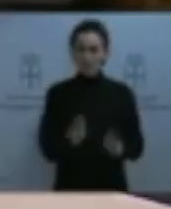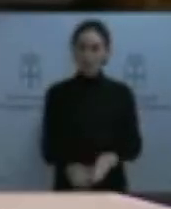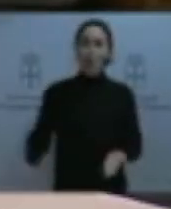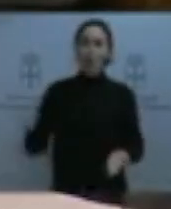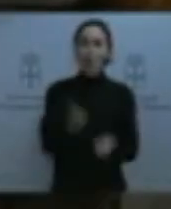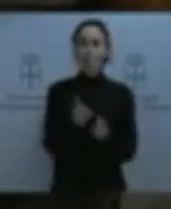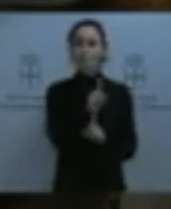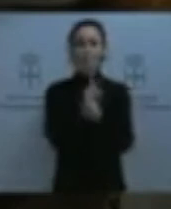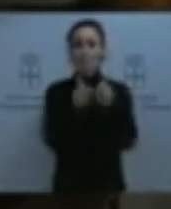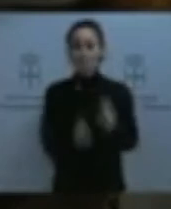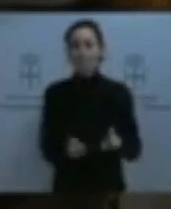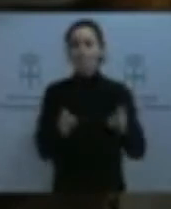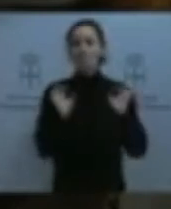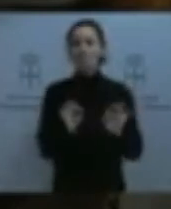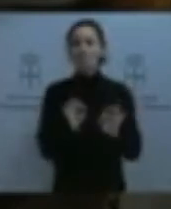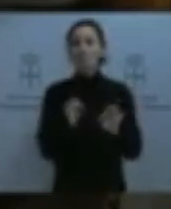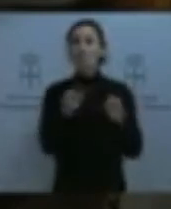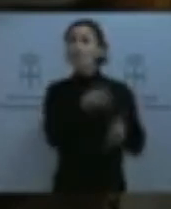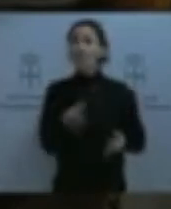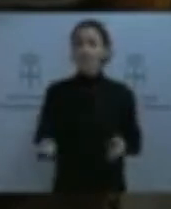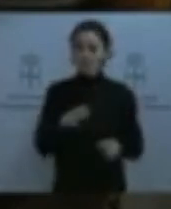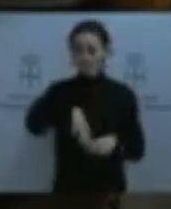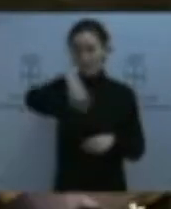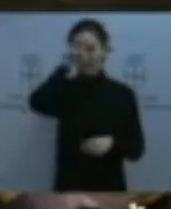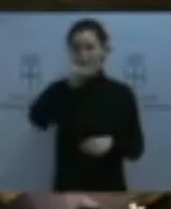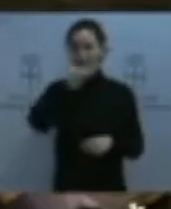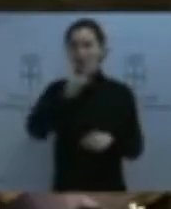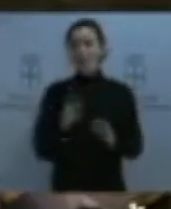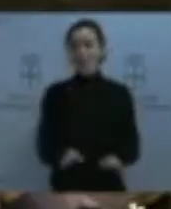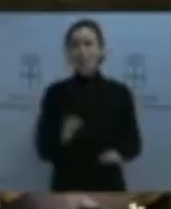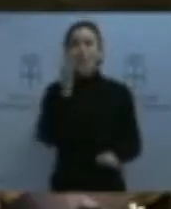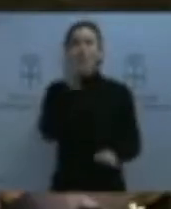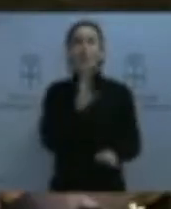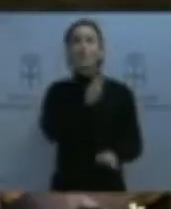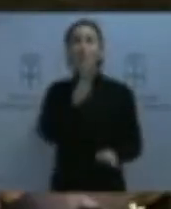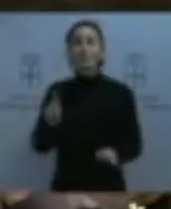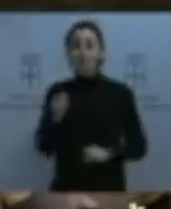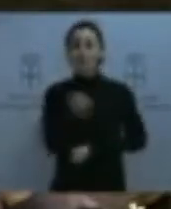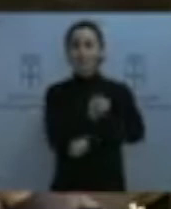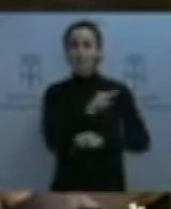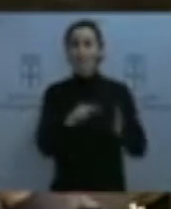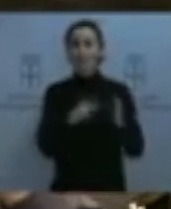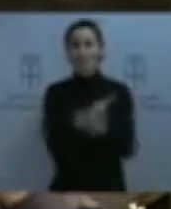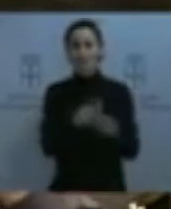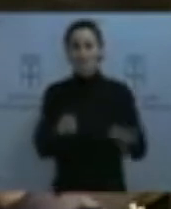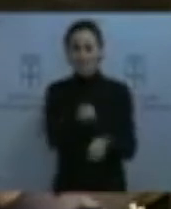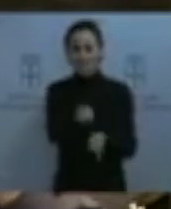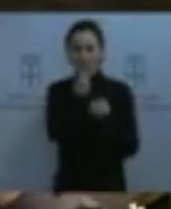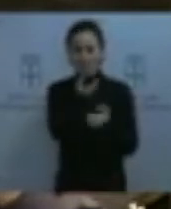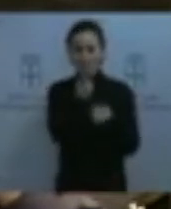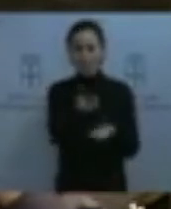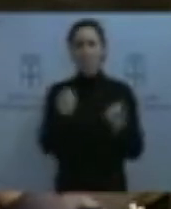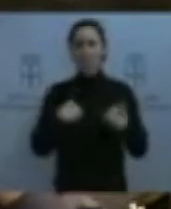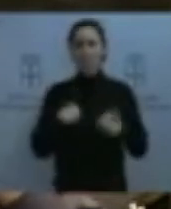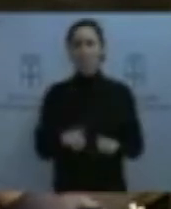pregunta. ¿A cuánto asciende la deuda de la laboral a día de 31 de diciembre de 2016? Porque es un dato que ustedes ya tienen, por mucho